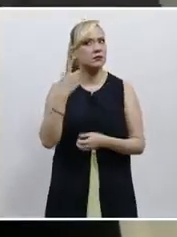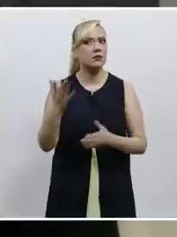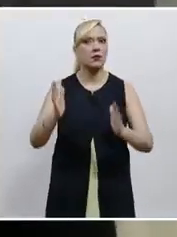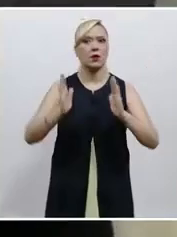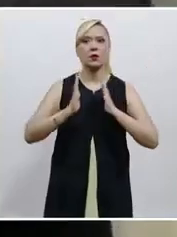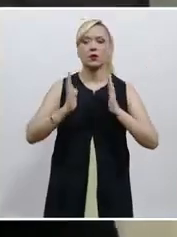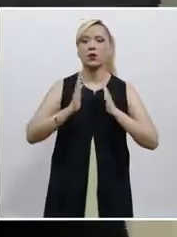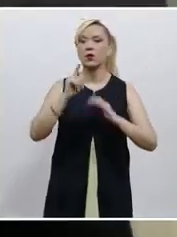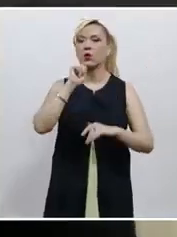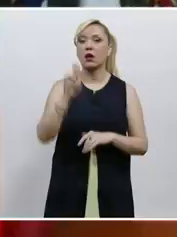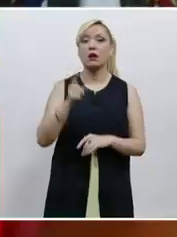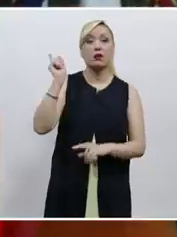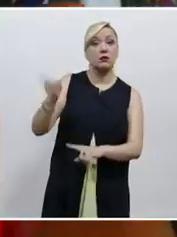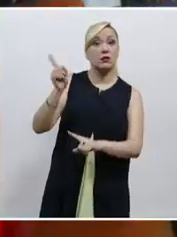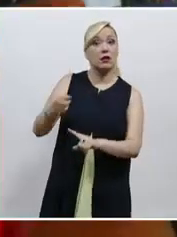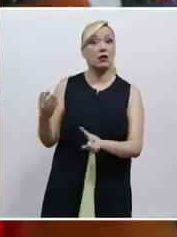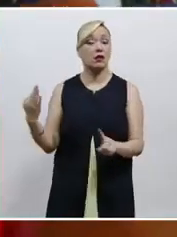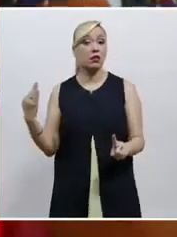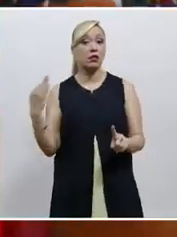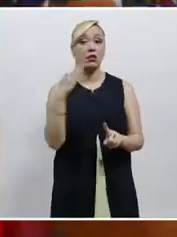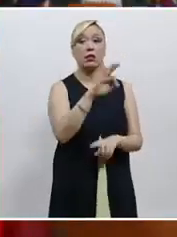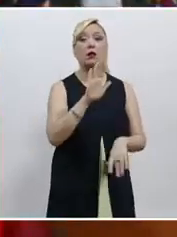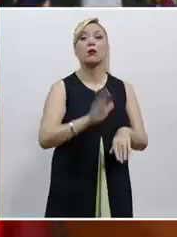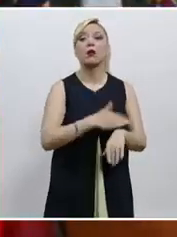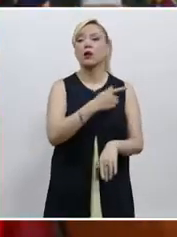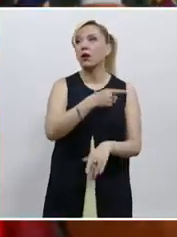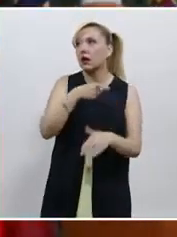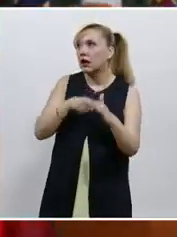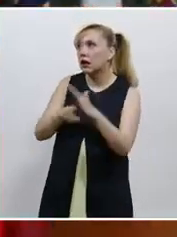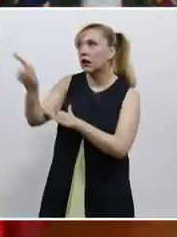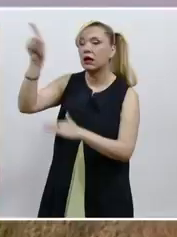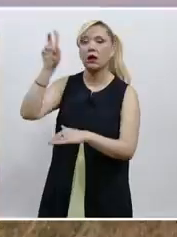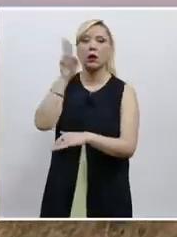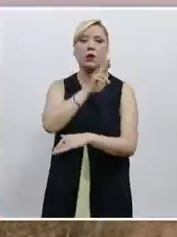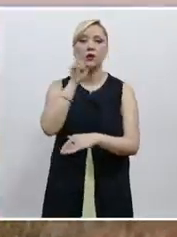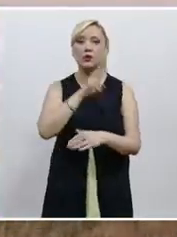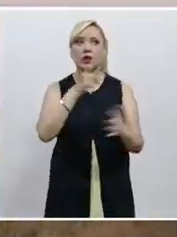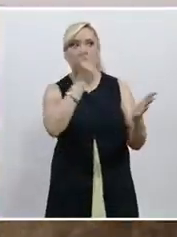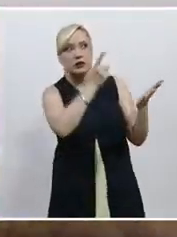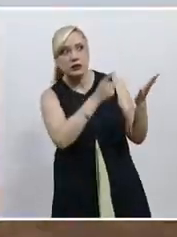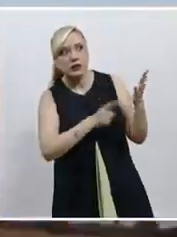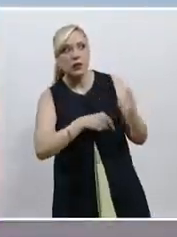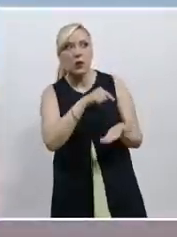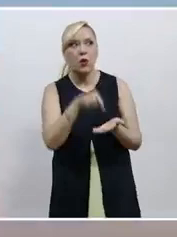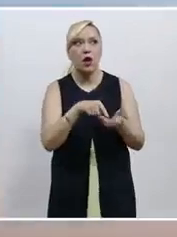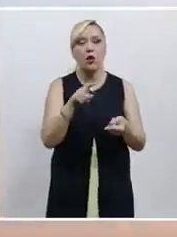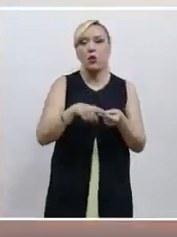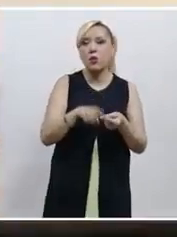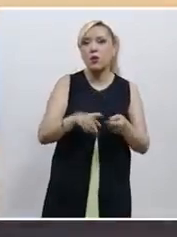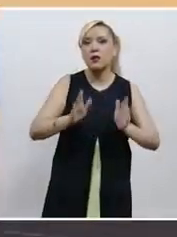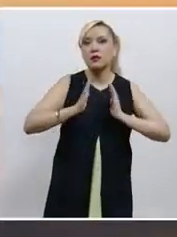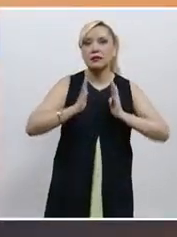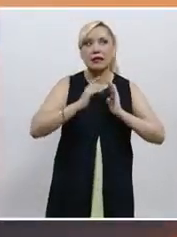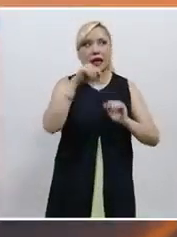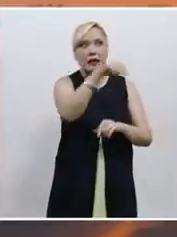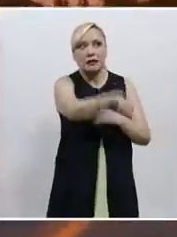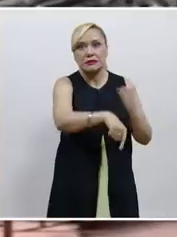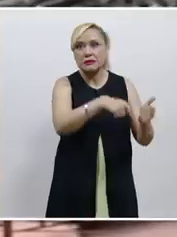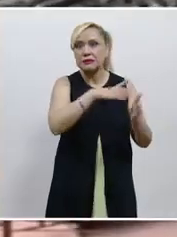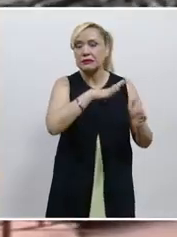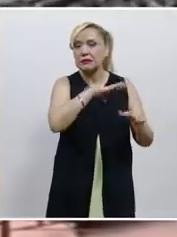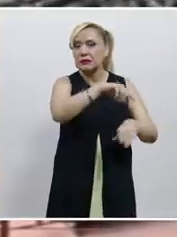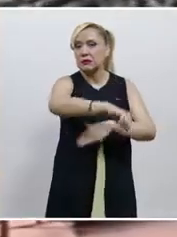ucraniano fueron acusados de traición por facilitar a las tropas enemigas los datos sobre una base aérea militar. Esto tras